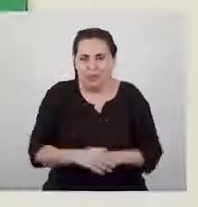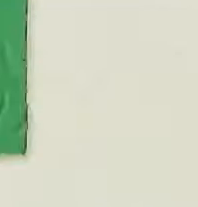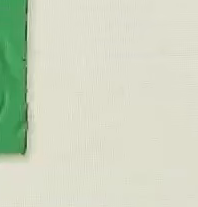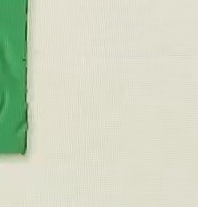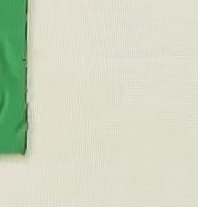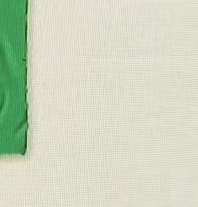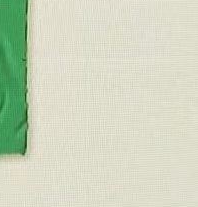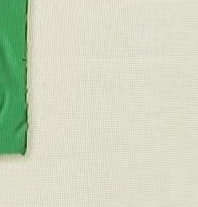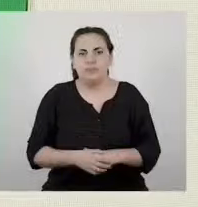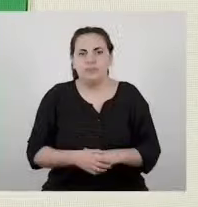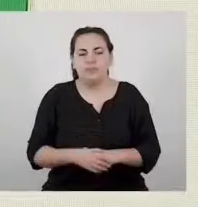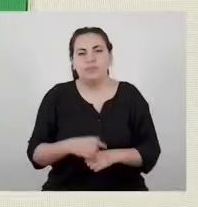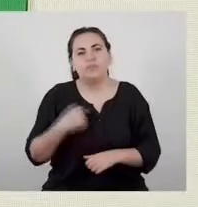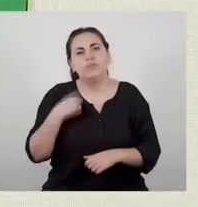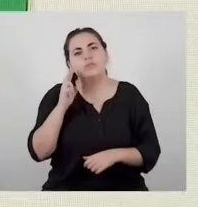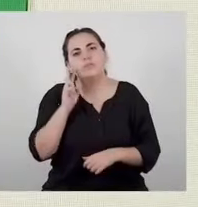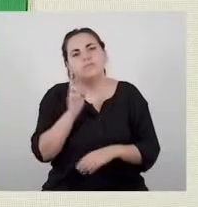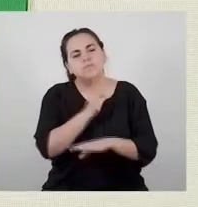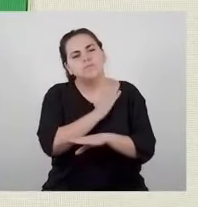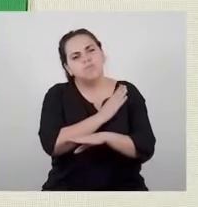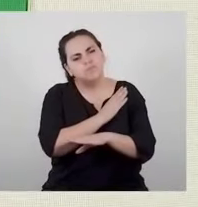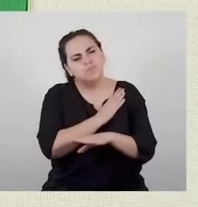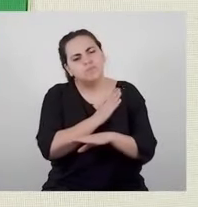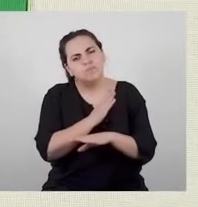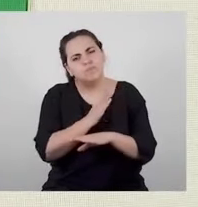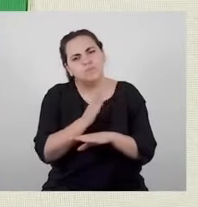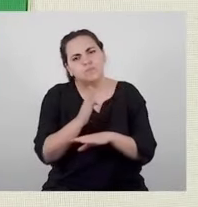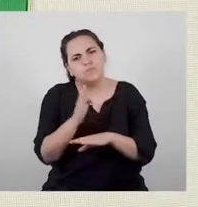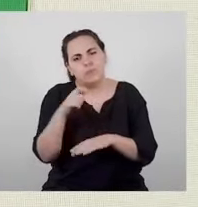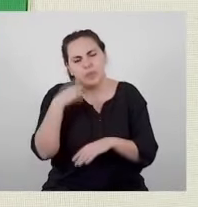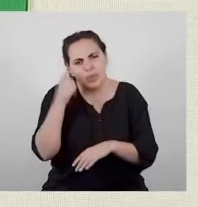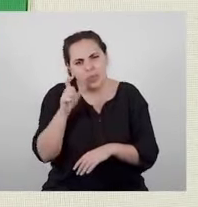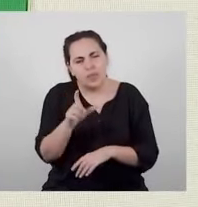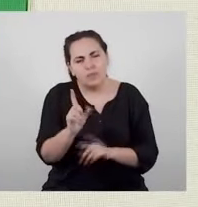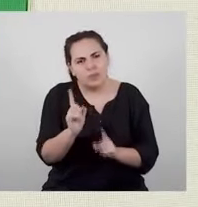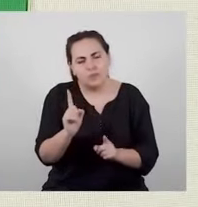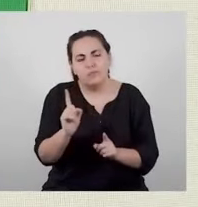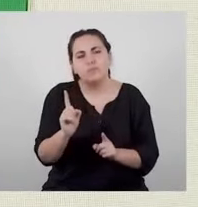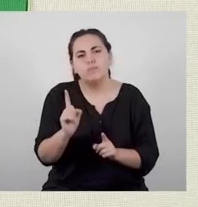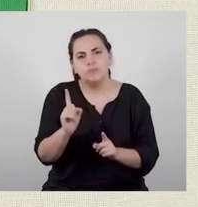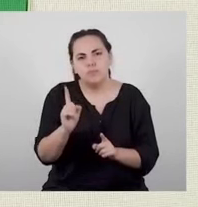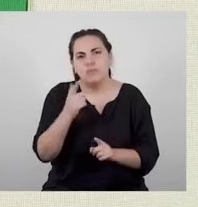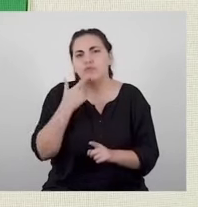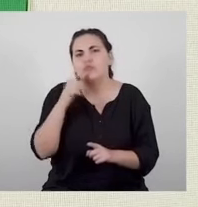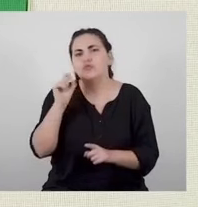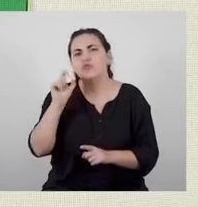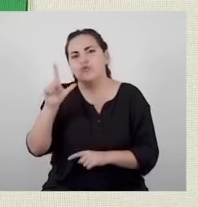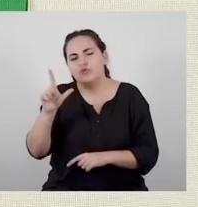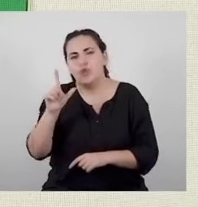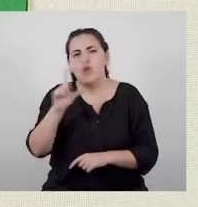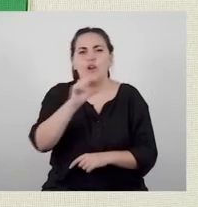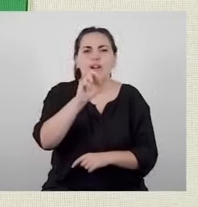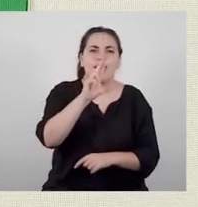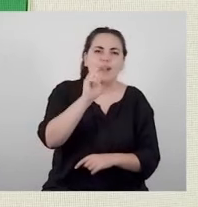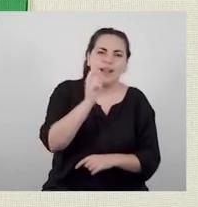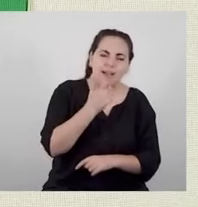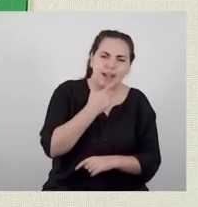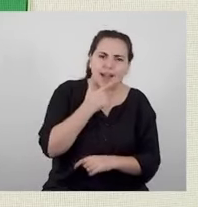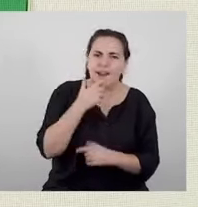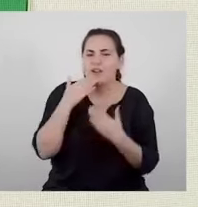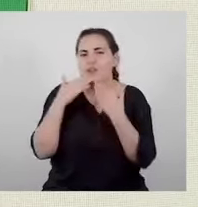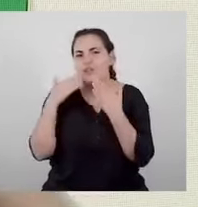estaba viendo el video este clip y agradeciéndole a Sol Ferreira a Carlos Damín y